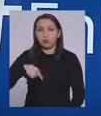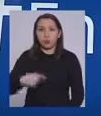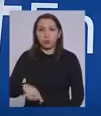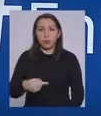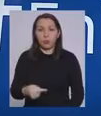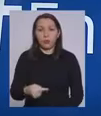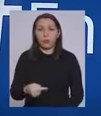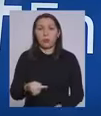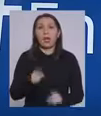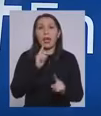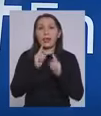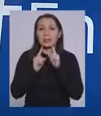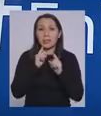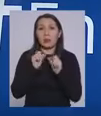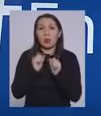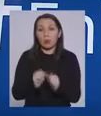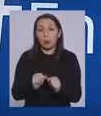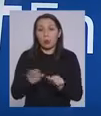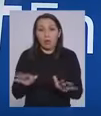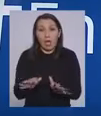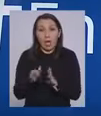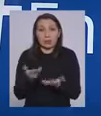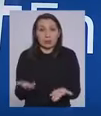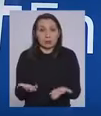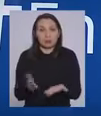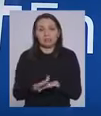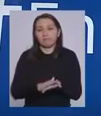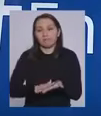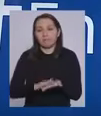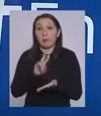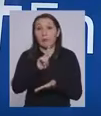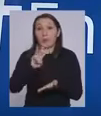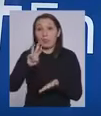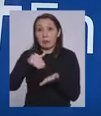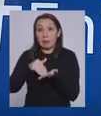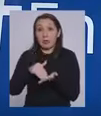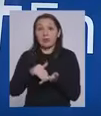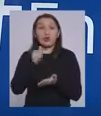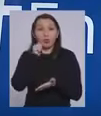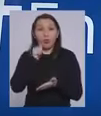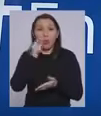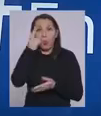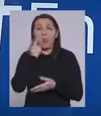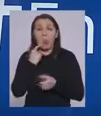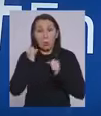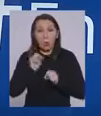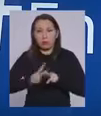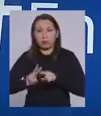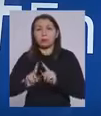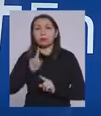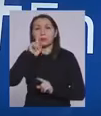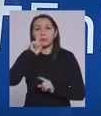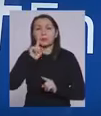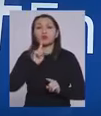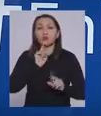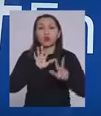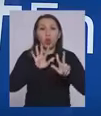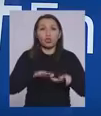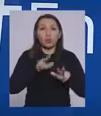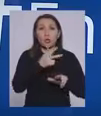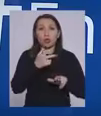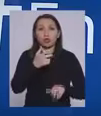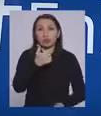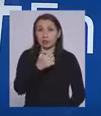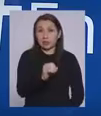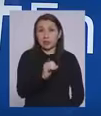de exámenes que podemos realizar. Es decir, tenemos 23.000 exámenes diarios que podemos realizar, tenemos